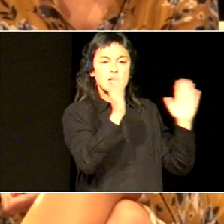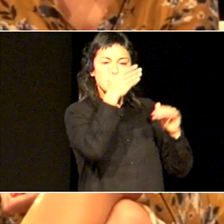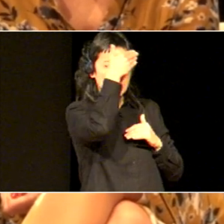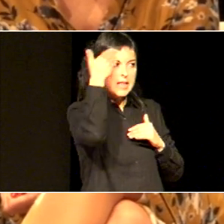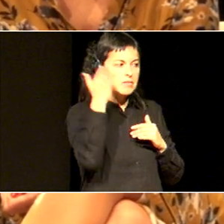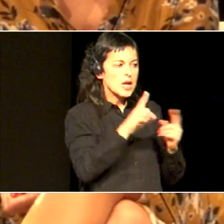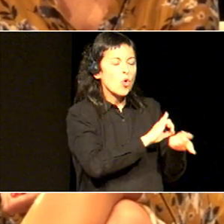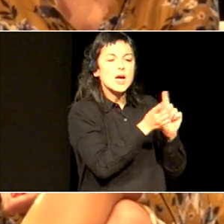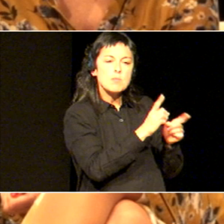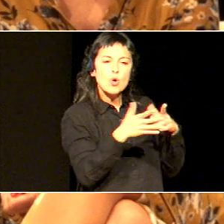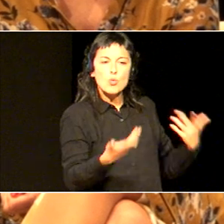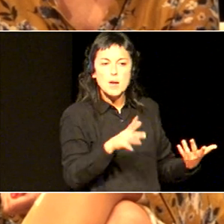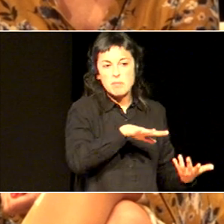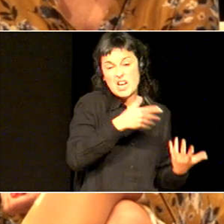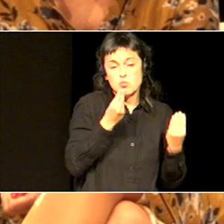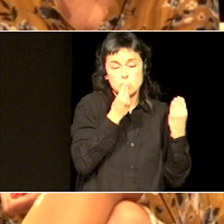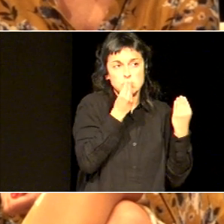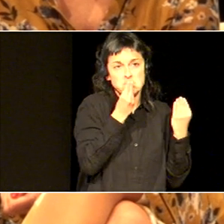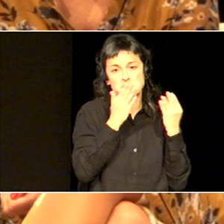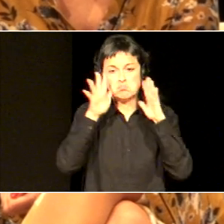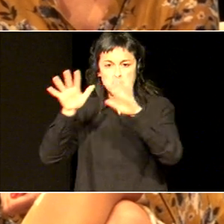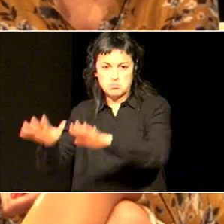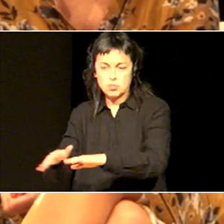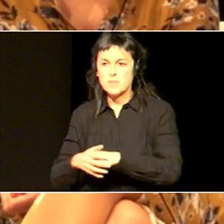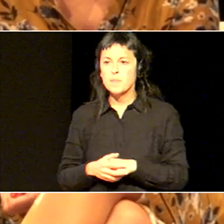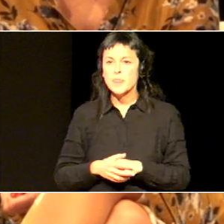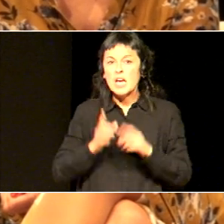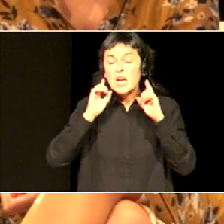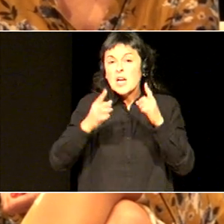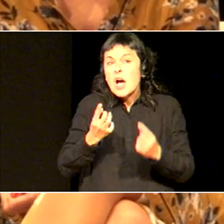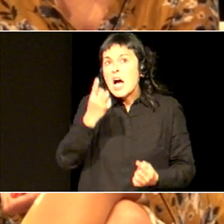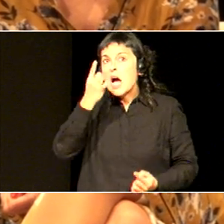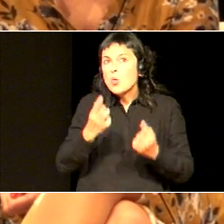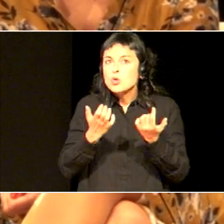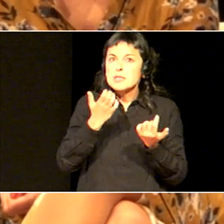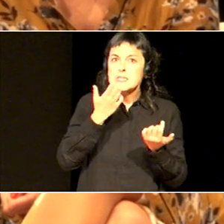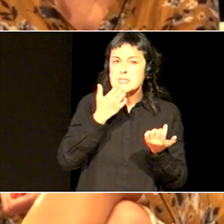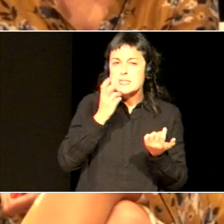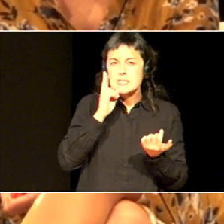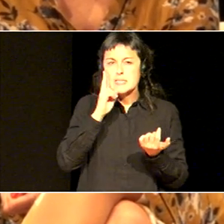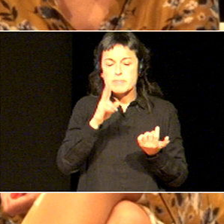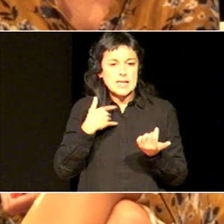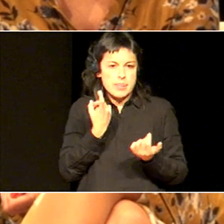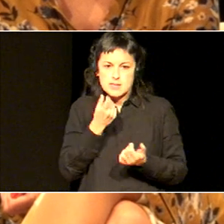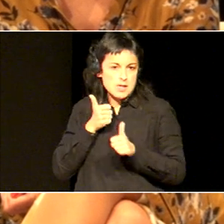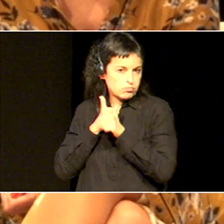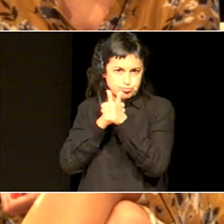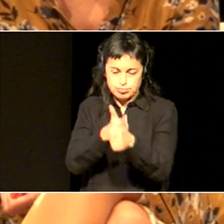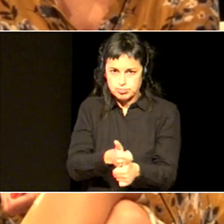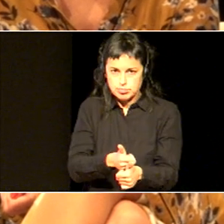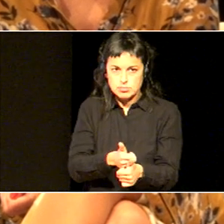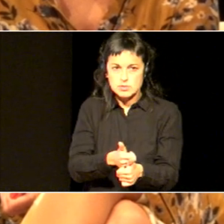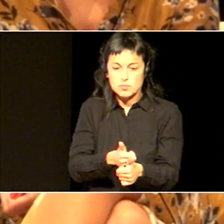trasbase hori. Kasuren baten ba, lehen komentatu dudan bezala, ikusten bada, jarraipen bat izan behar duela, ba, izate dute